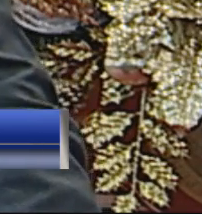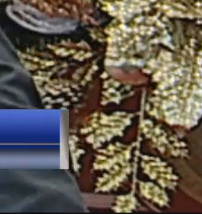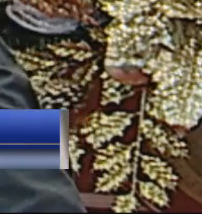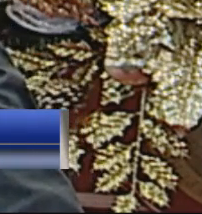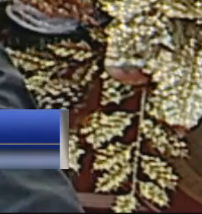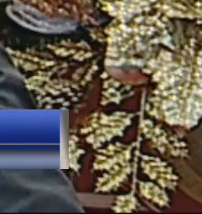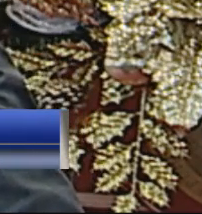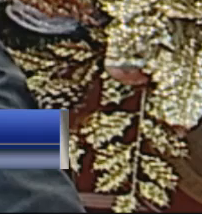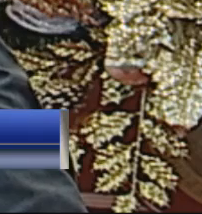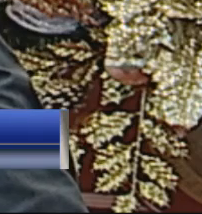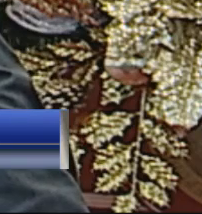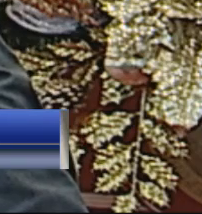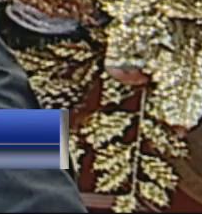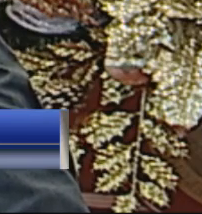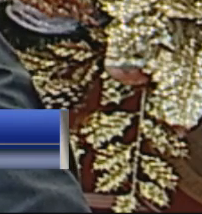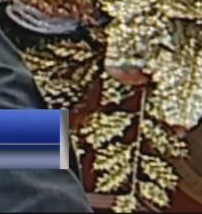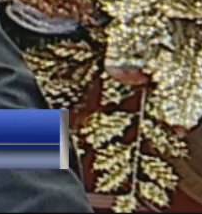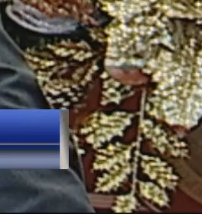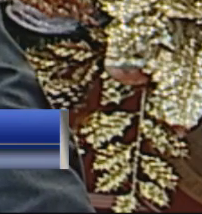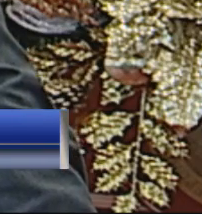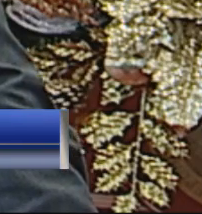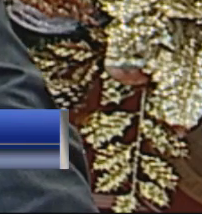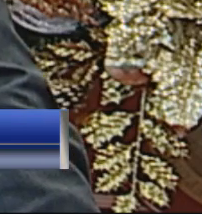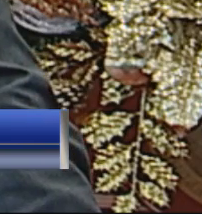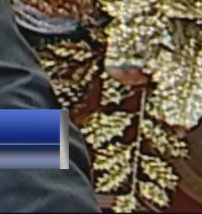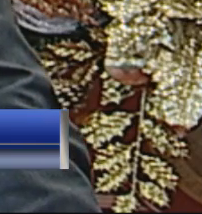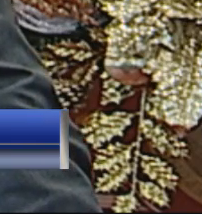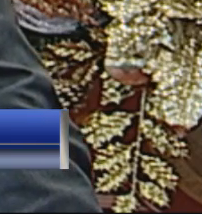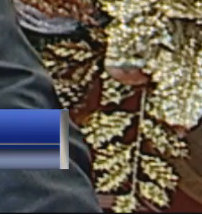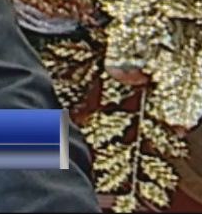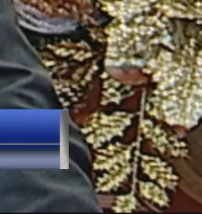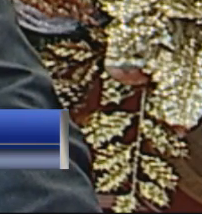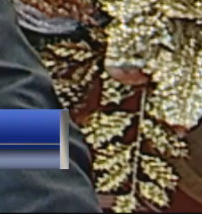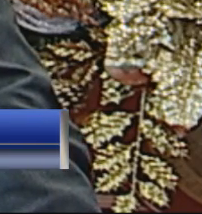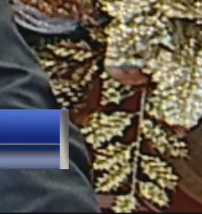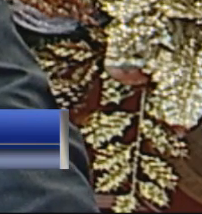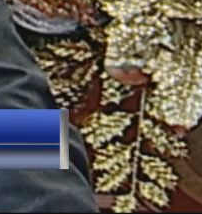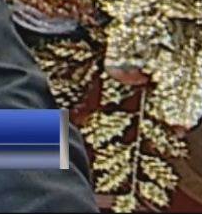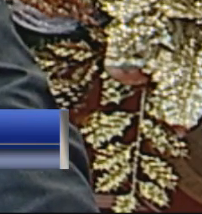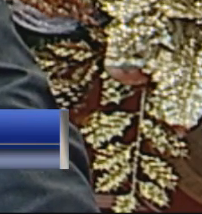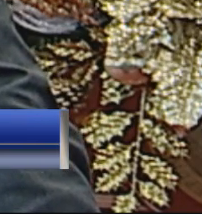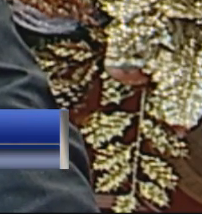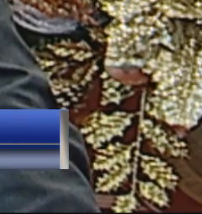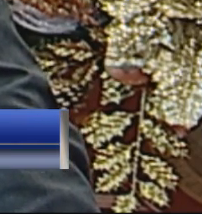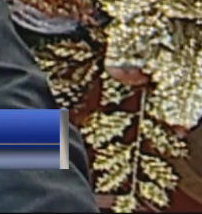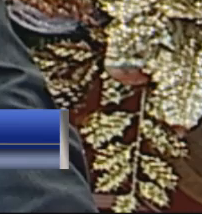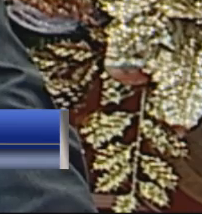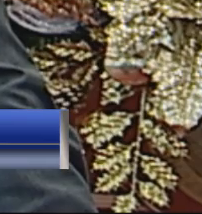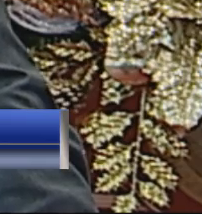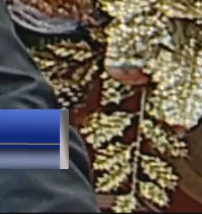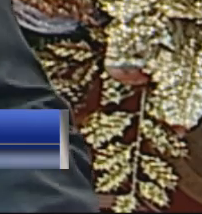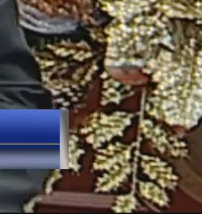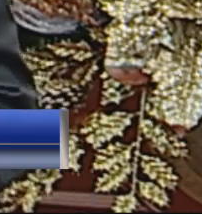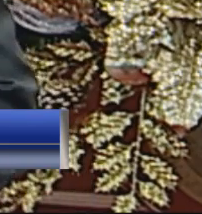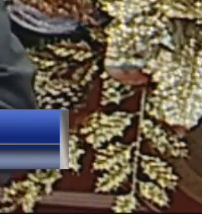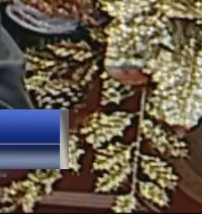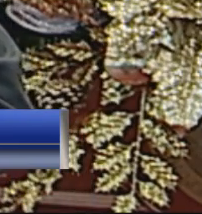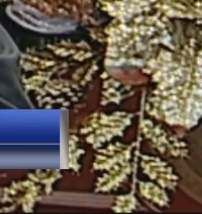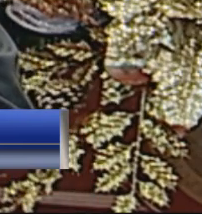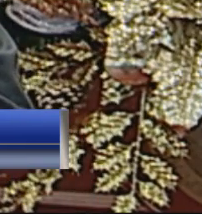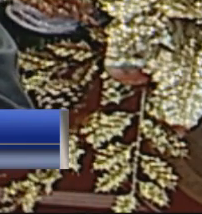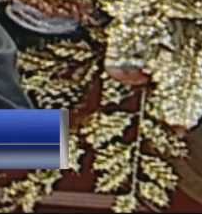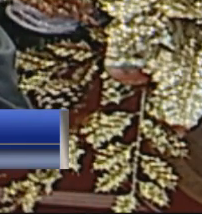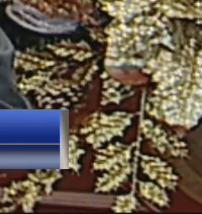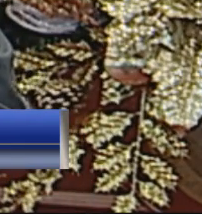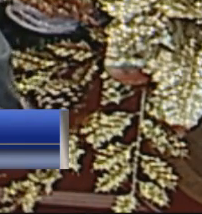señor Jeffrey Lynn Cardwell, familiares y amigos, invitados especiales, amigos de la